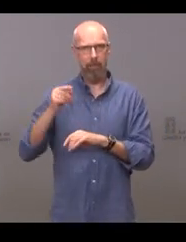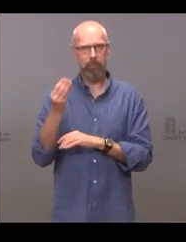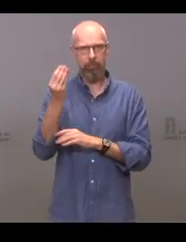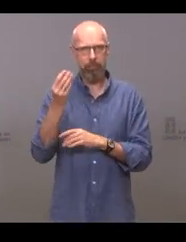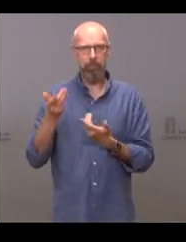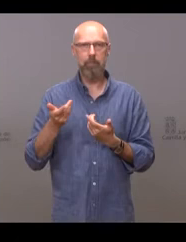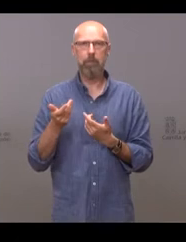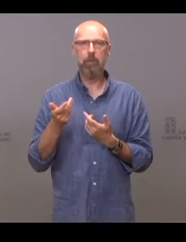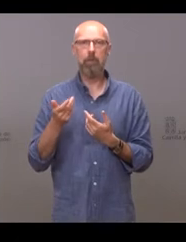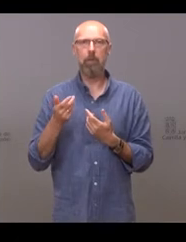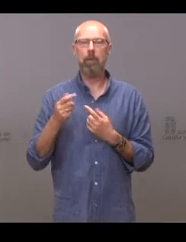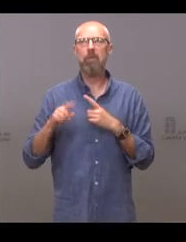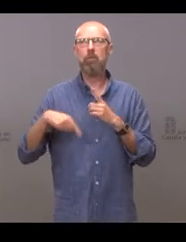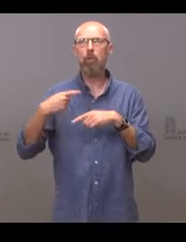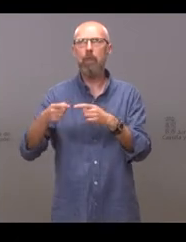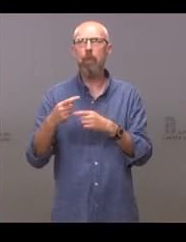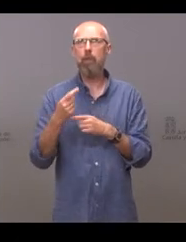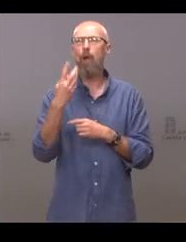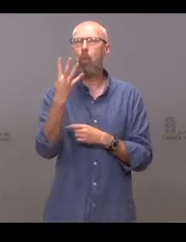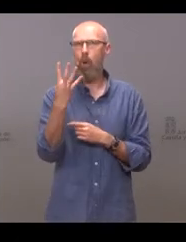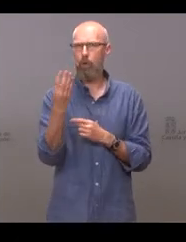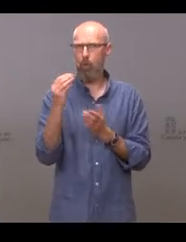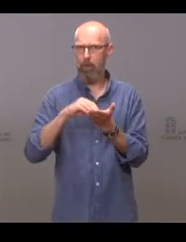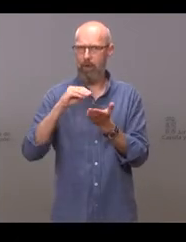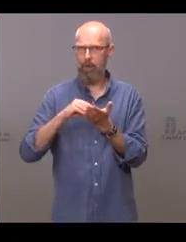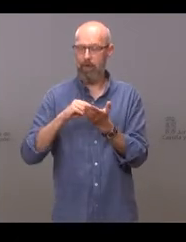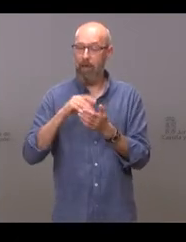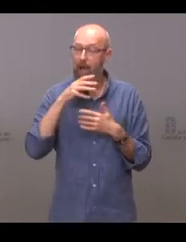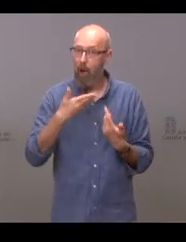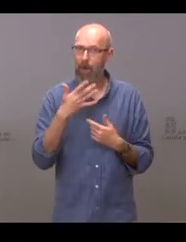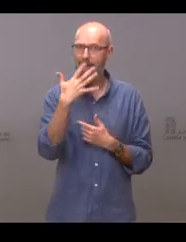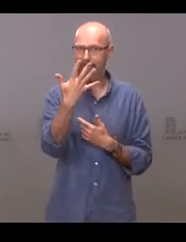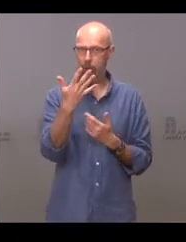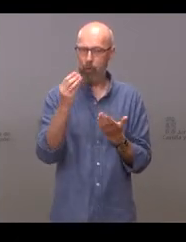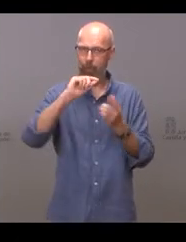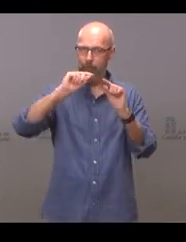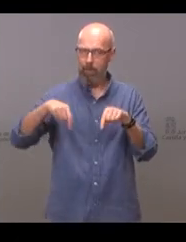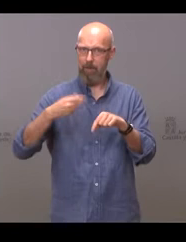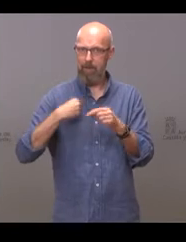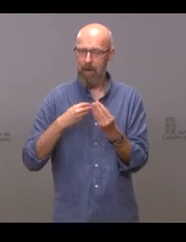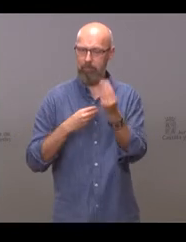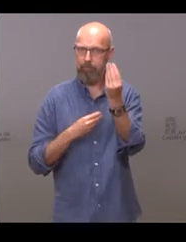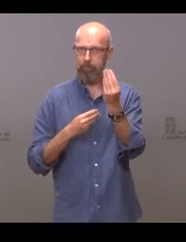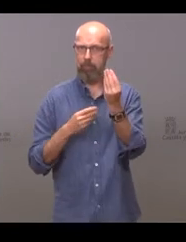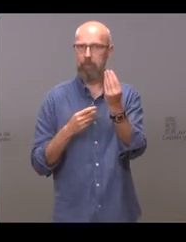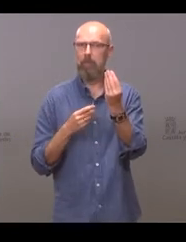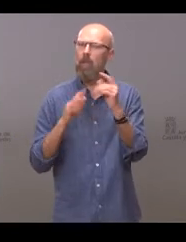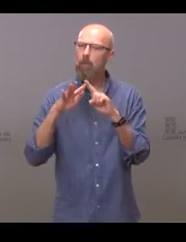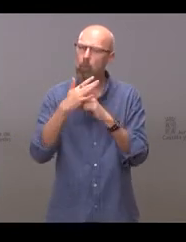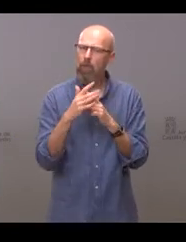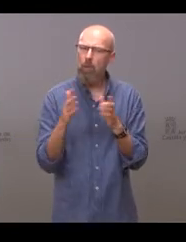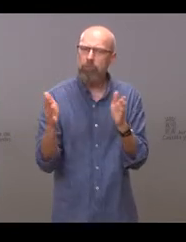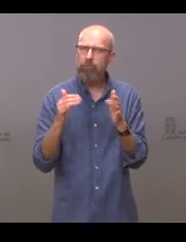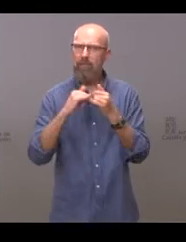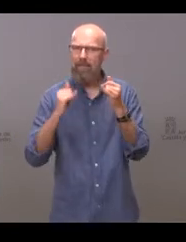creo que son exactamente otros 44 este es el quinto incluso en momentos de dificultad en momentos de crisis es por lo tanto